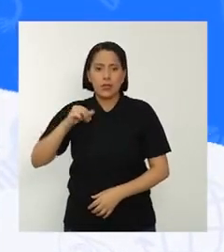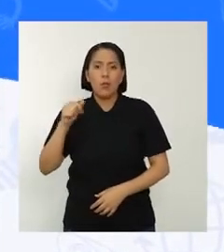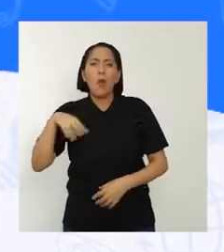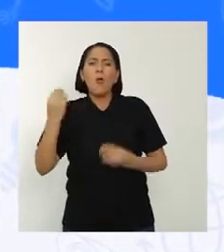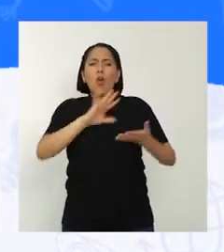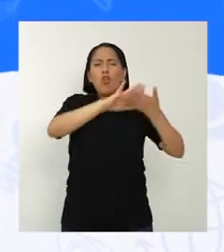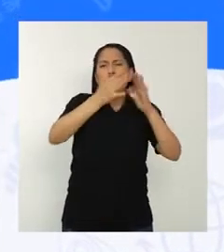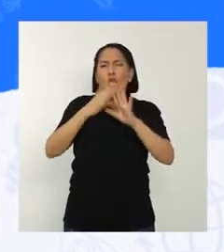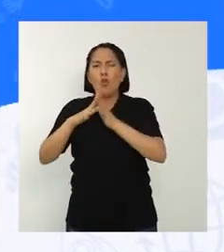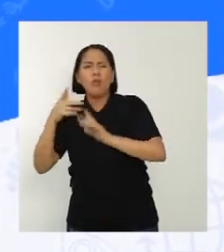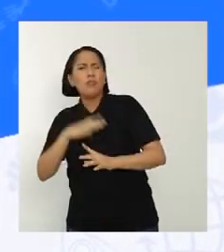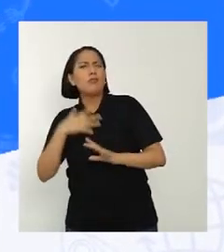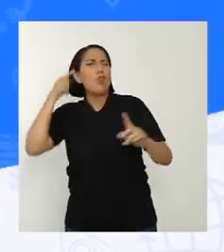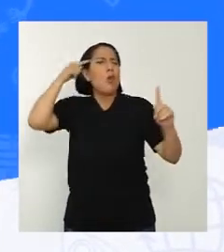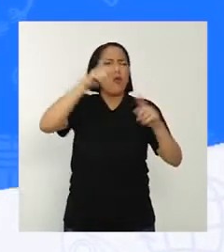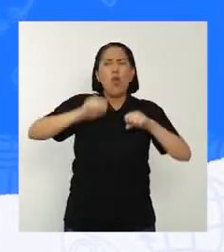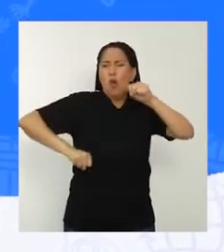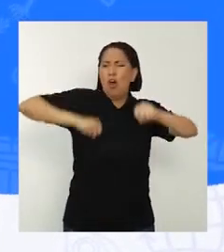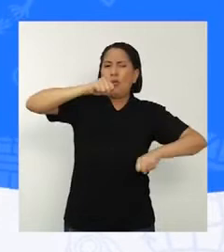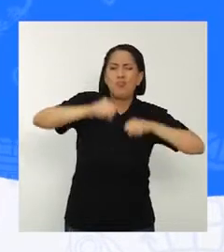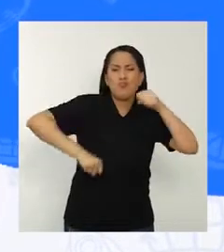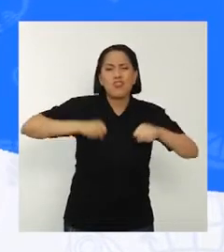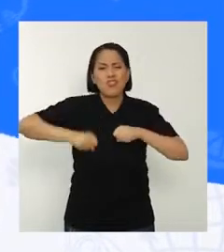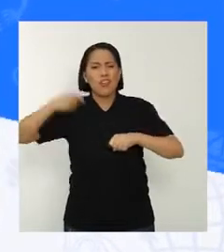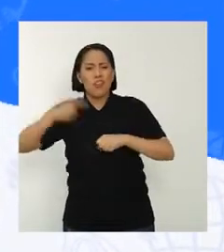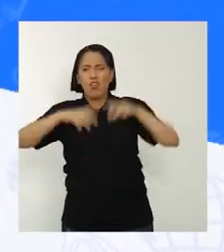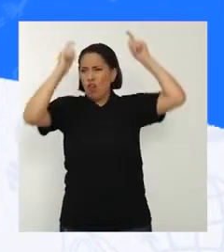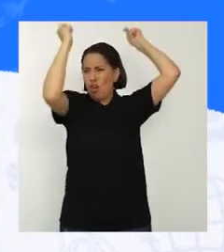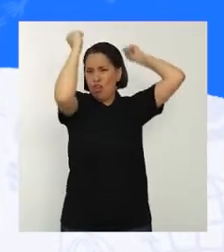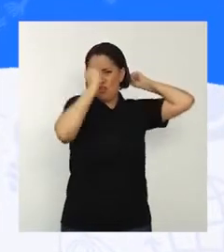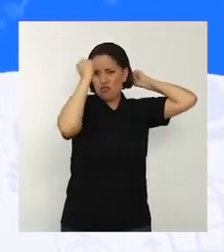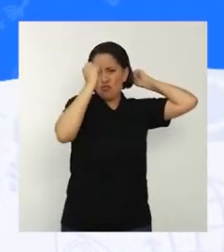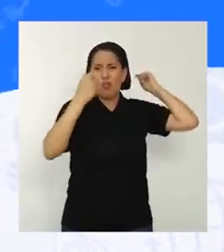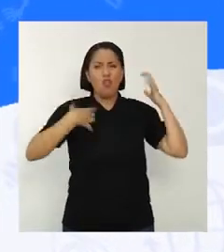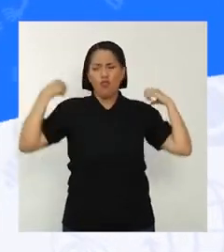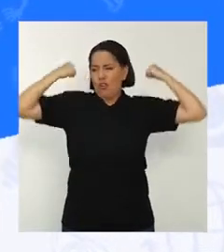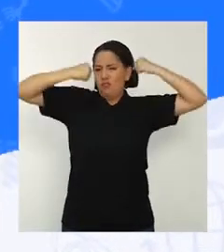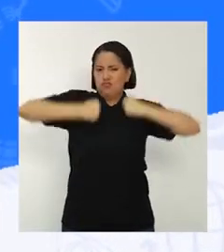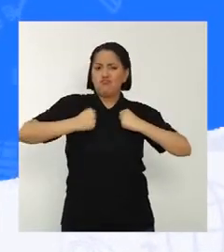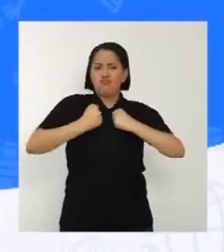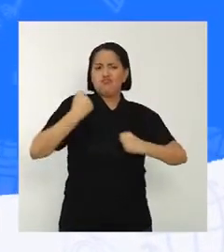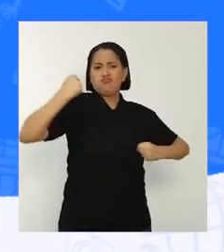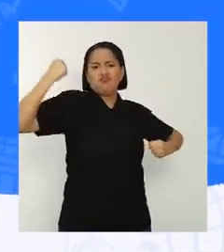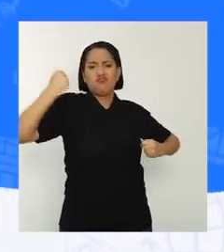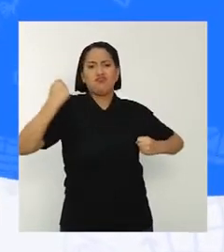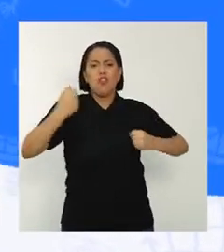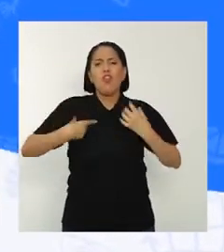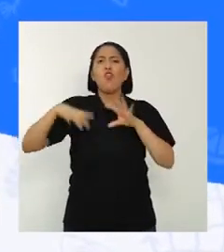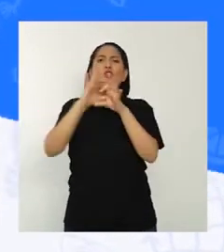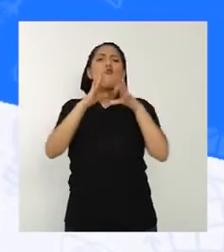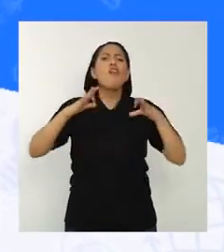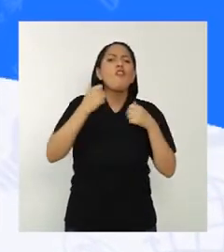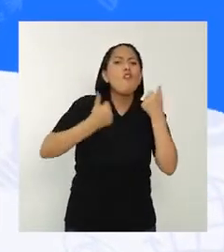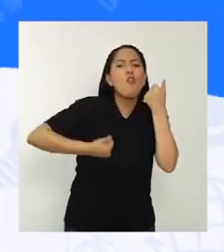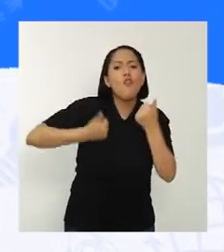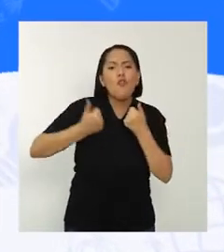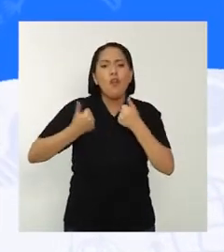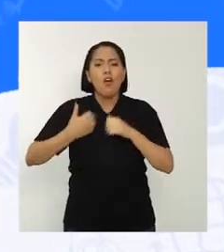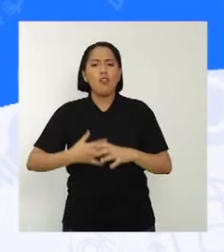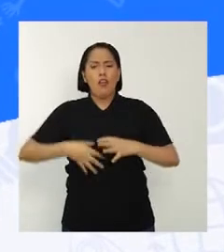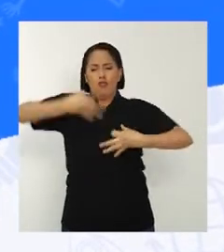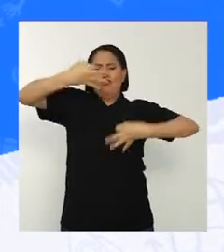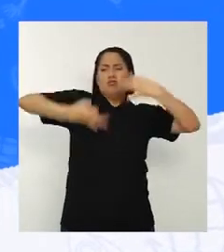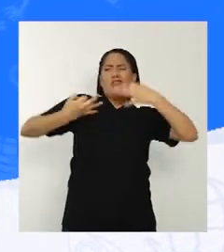va por todos los barrios del mundo con una super bicicleta, una super gorra, una super capa y una super frase que